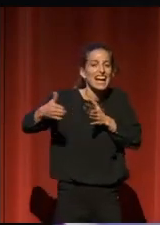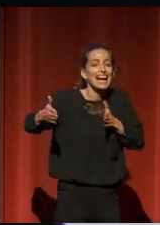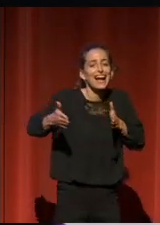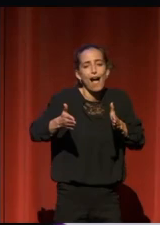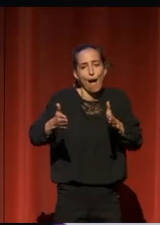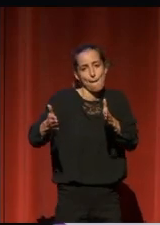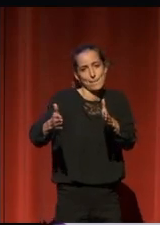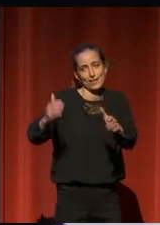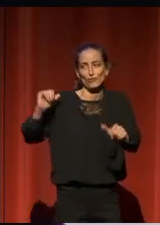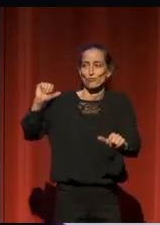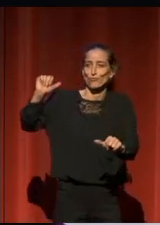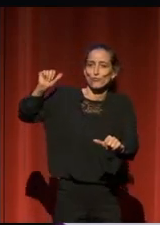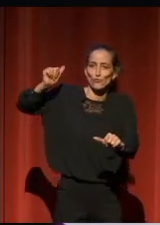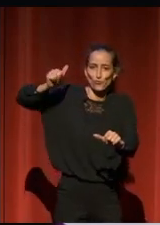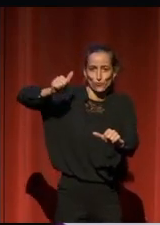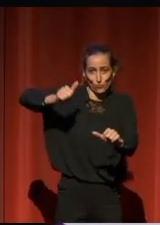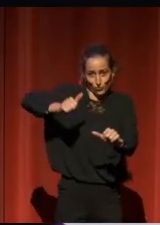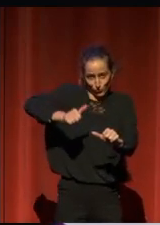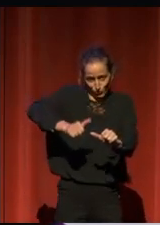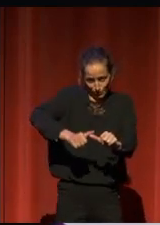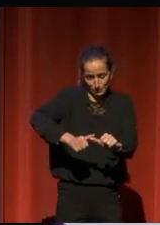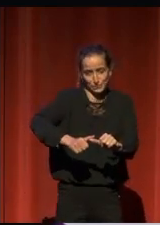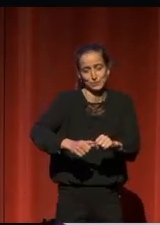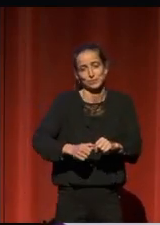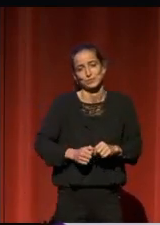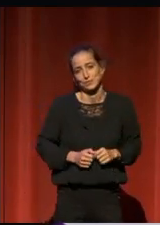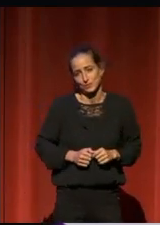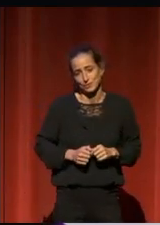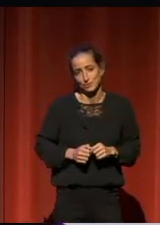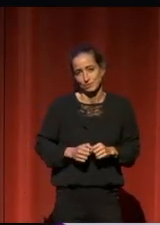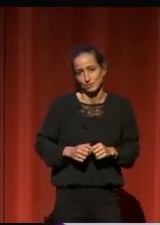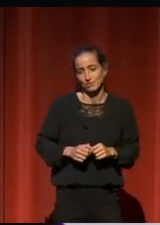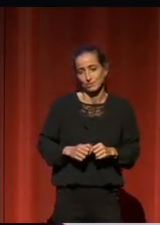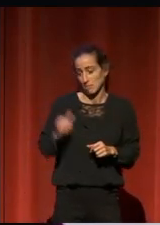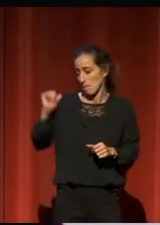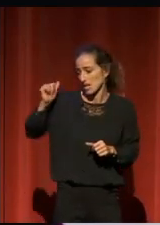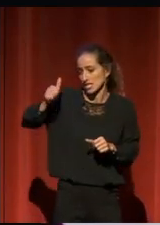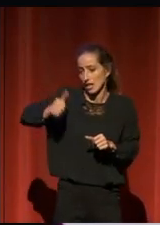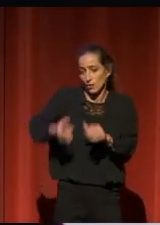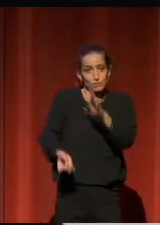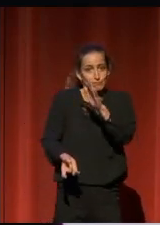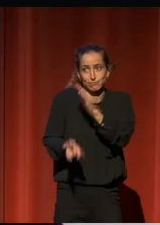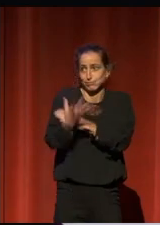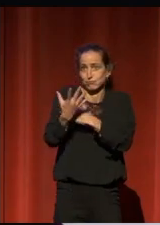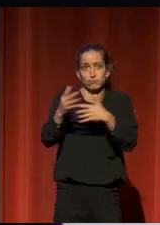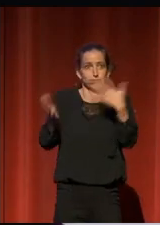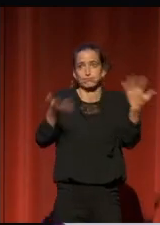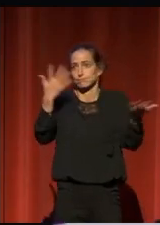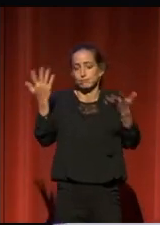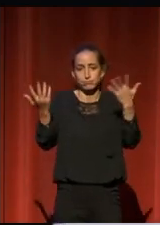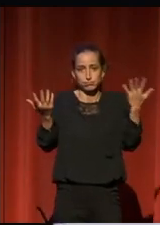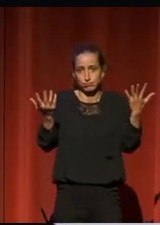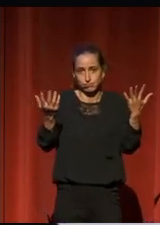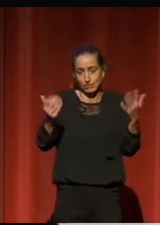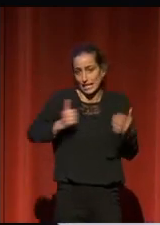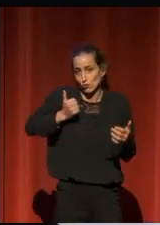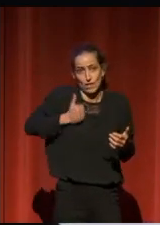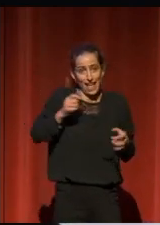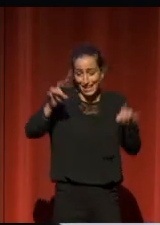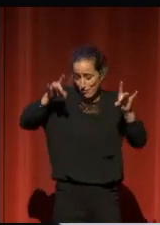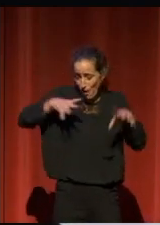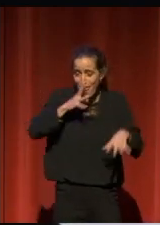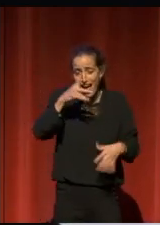Ambos proceden de un pasado no menos azaroso que nuestro presente. En ellos